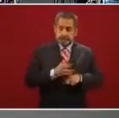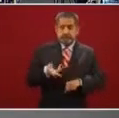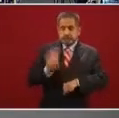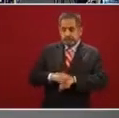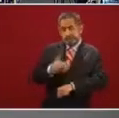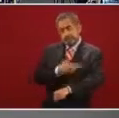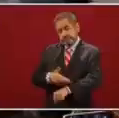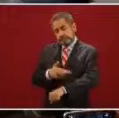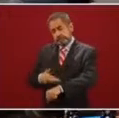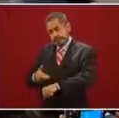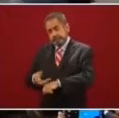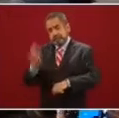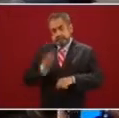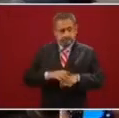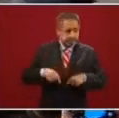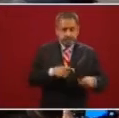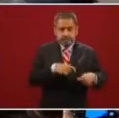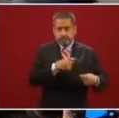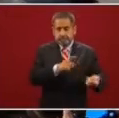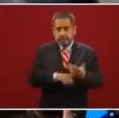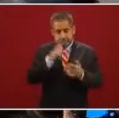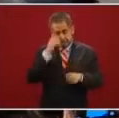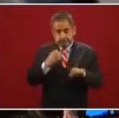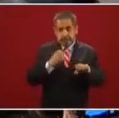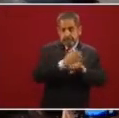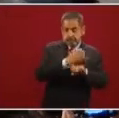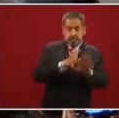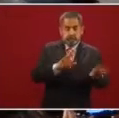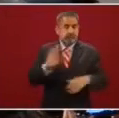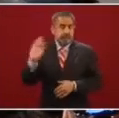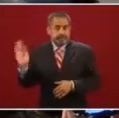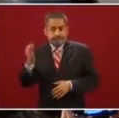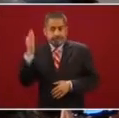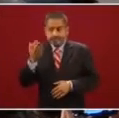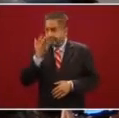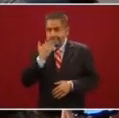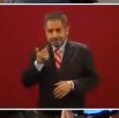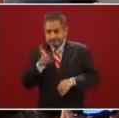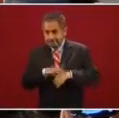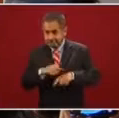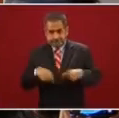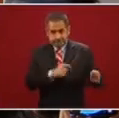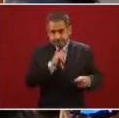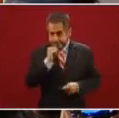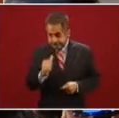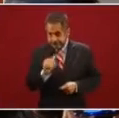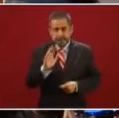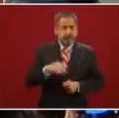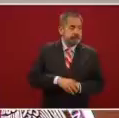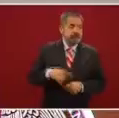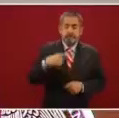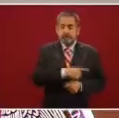dicho sea de paso, los permisos que se han otorgado son a nivel estatal, la Federación no ha participado en ellos,